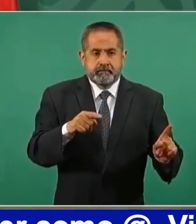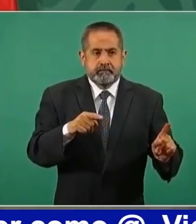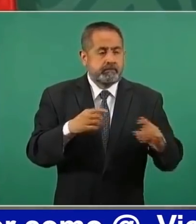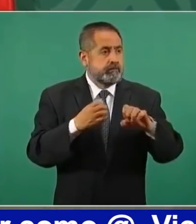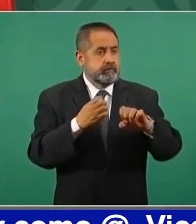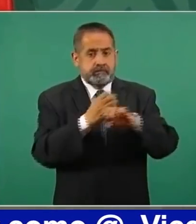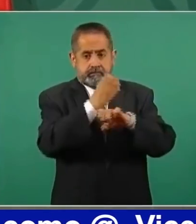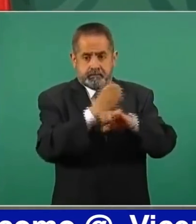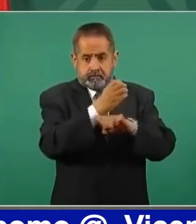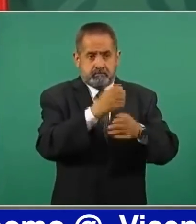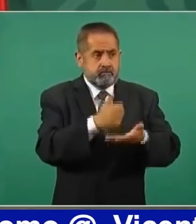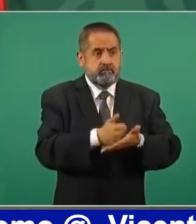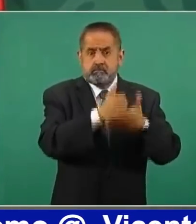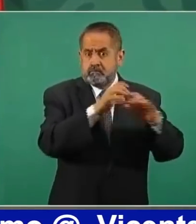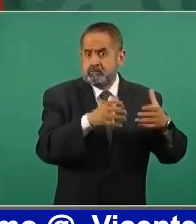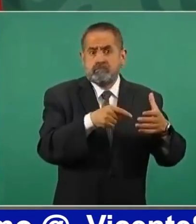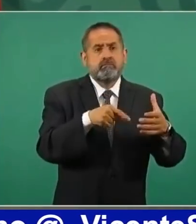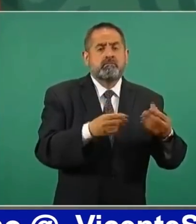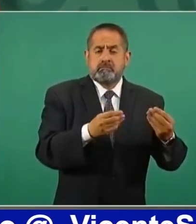estatal y